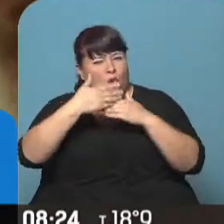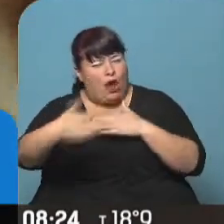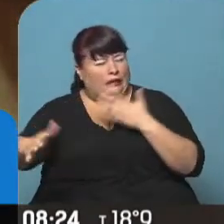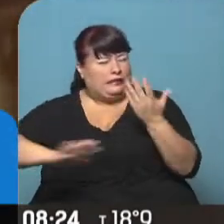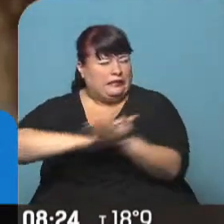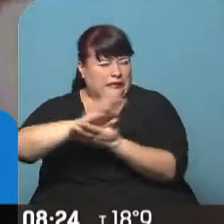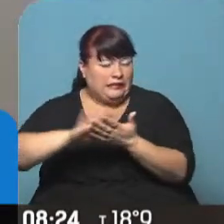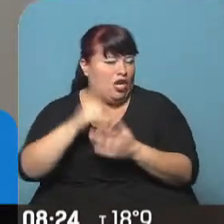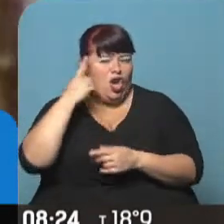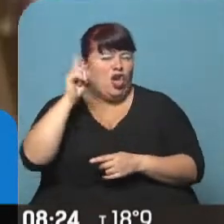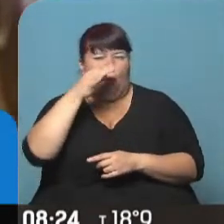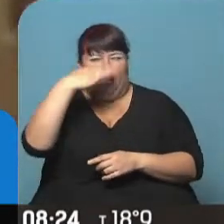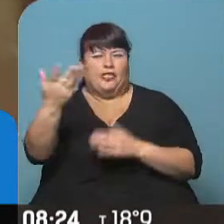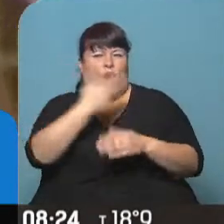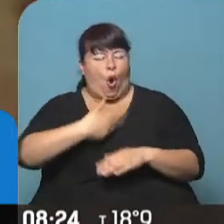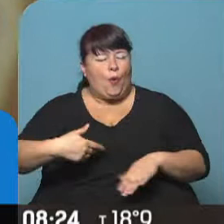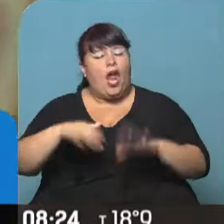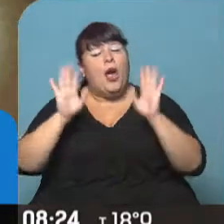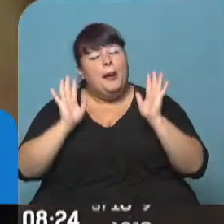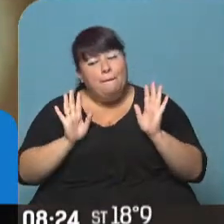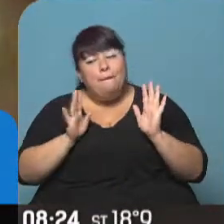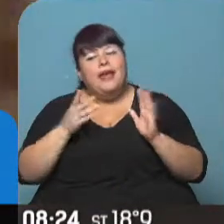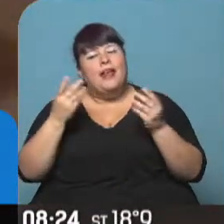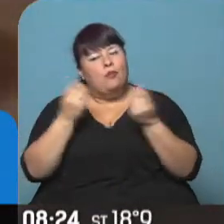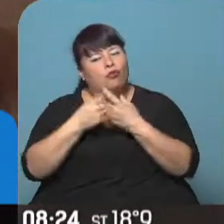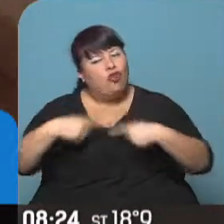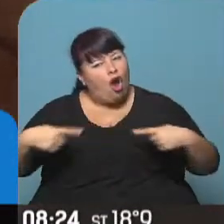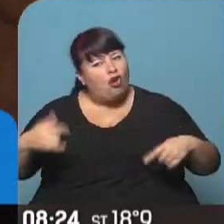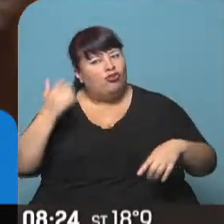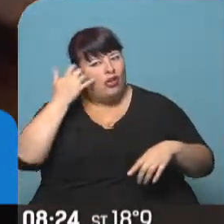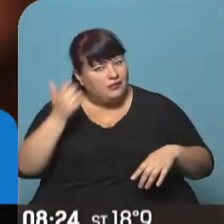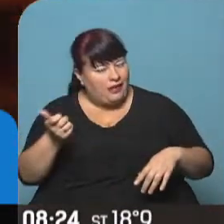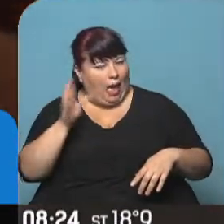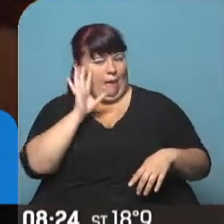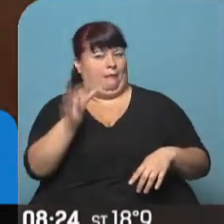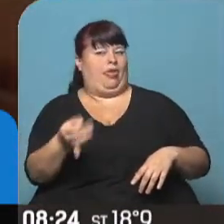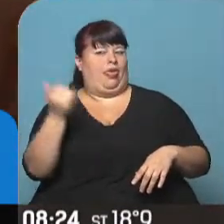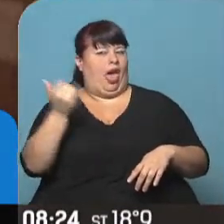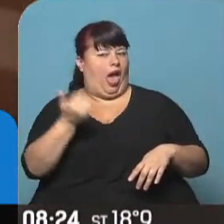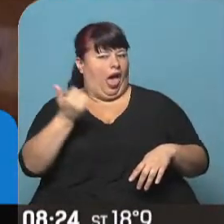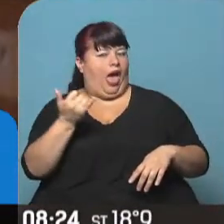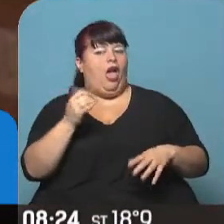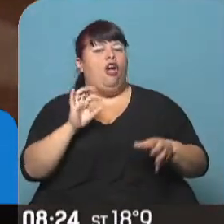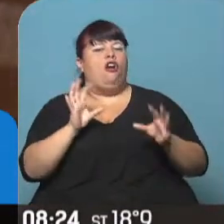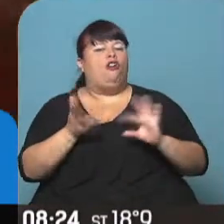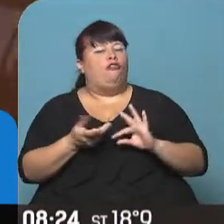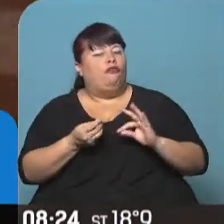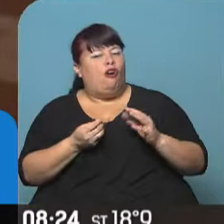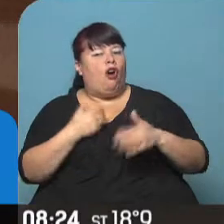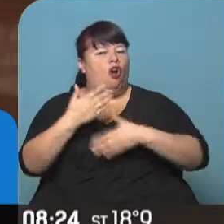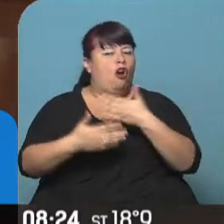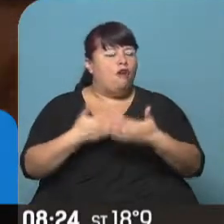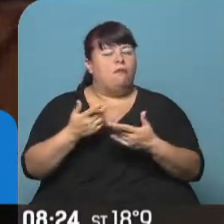adelante que en la institucionalidad. Pero sin embargo, ya había una cantidad de cosas que se veían en cómo se